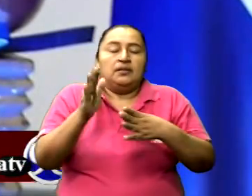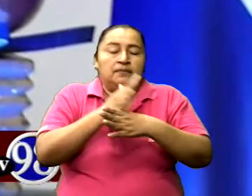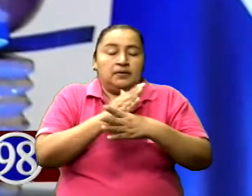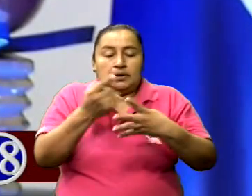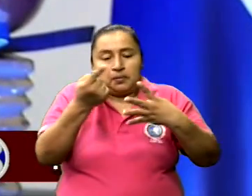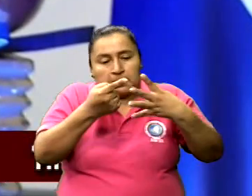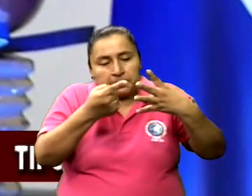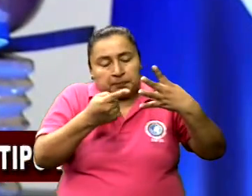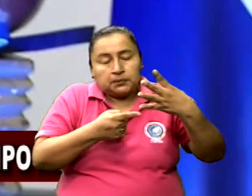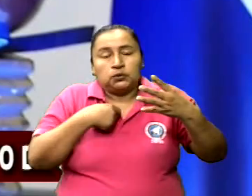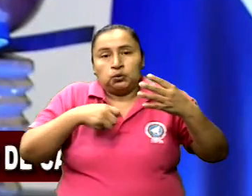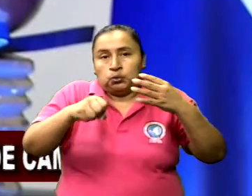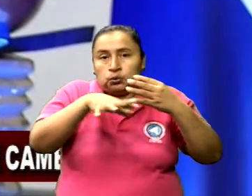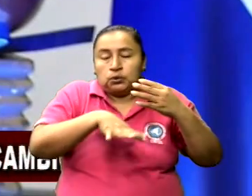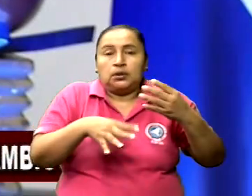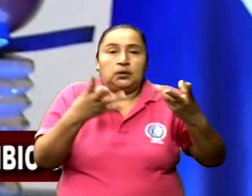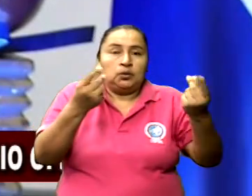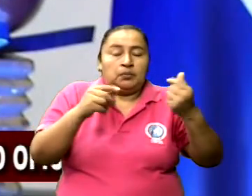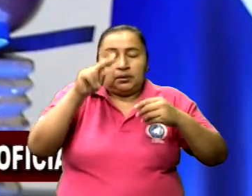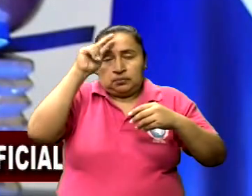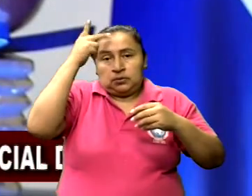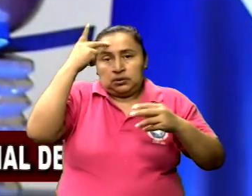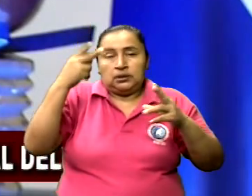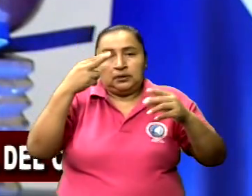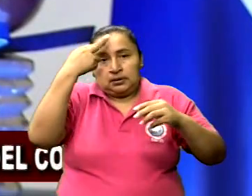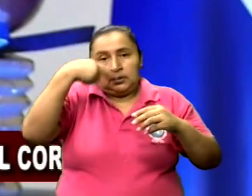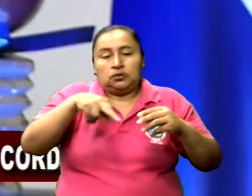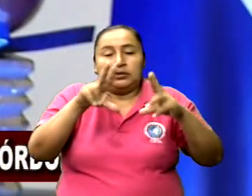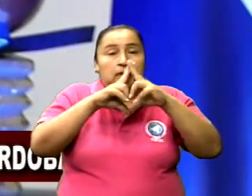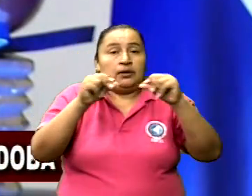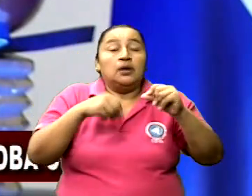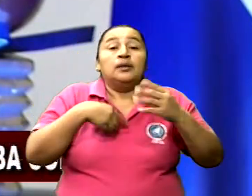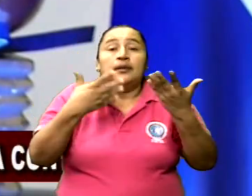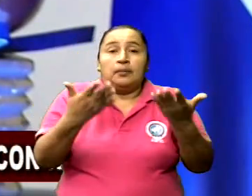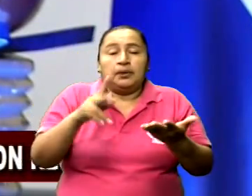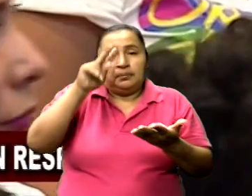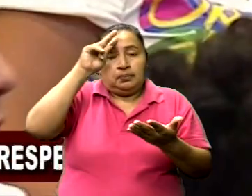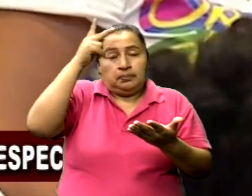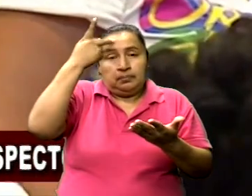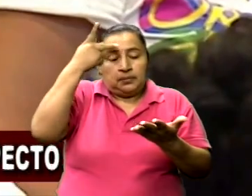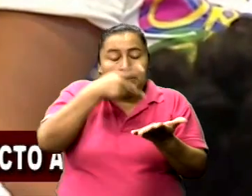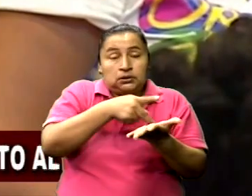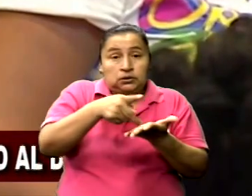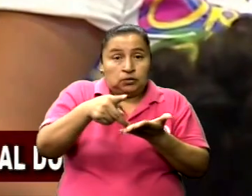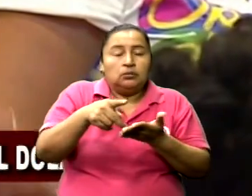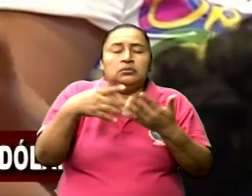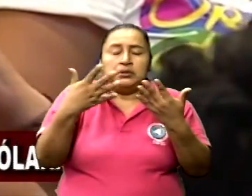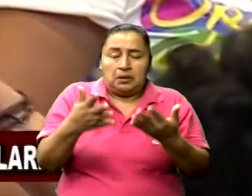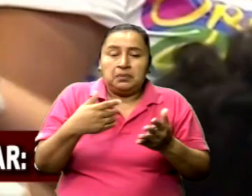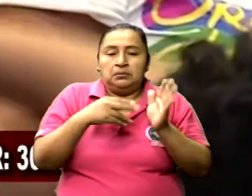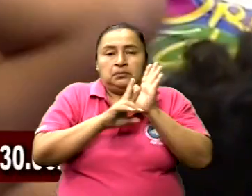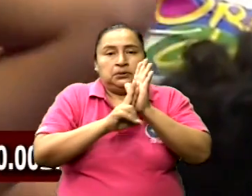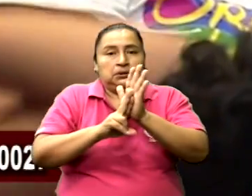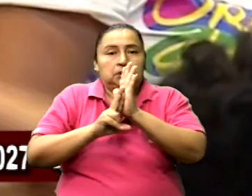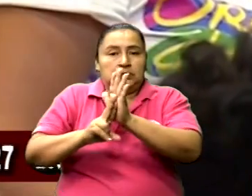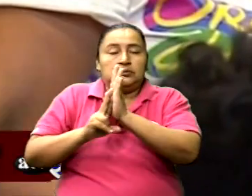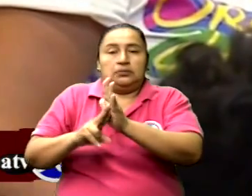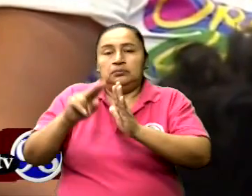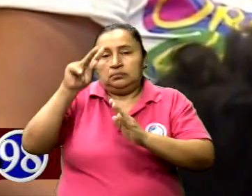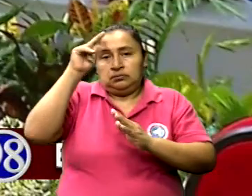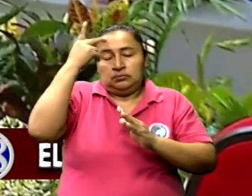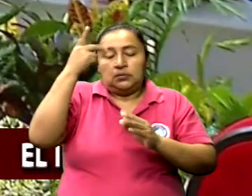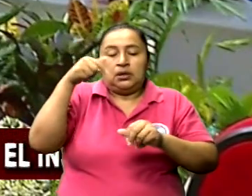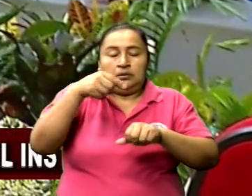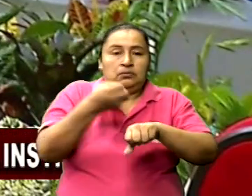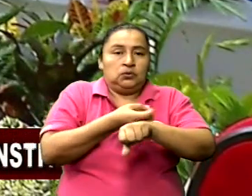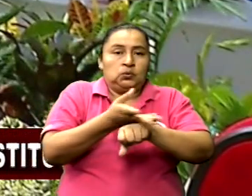expresiones económicas, sociales, políticas, religiosas de nuestro país y los partidos políticos, todos ahí representados los partidos políticos también en el Consejo de